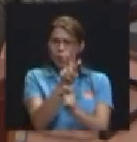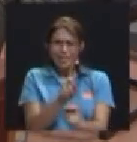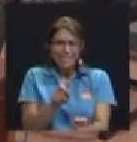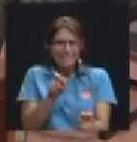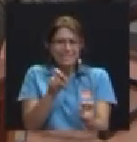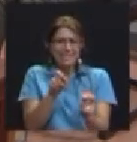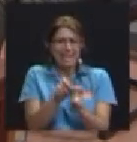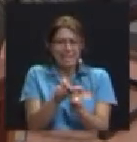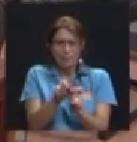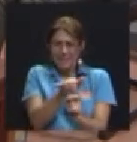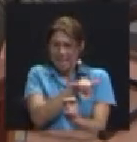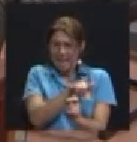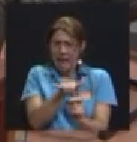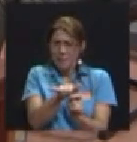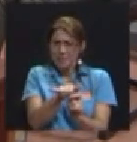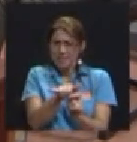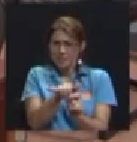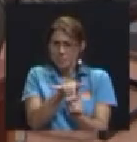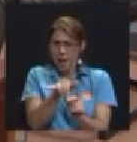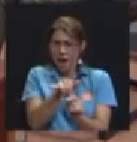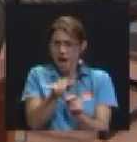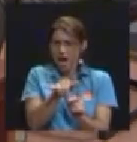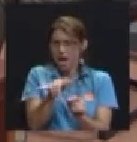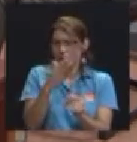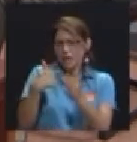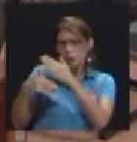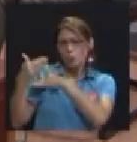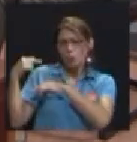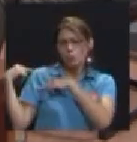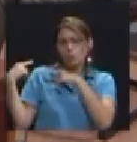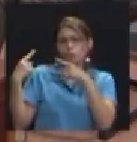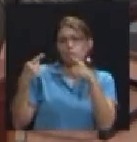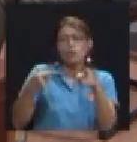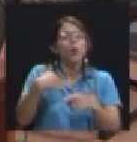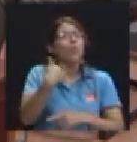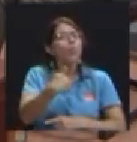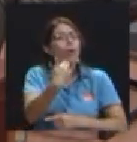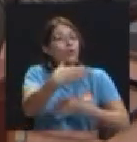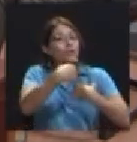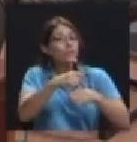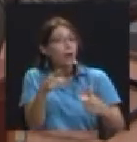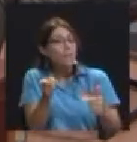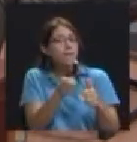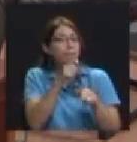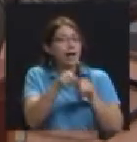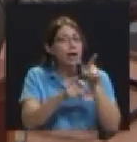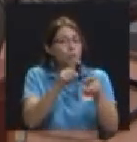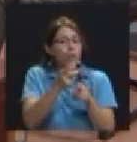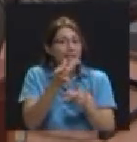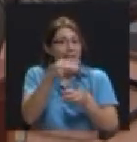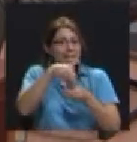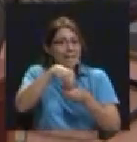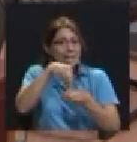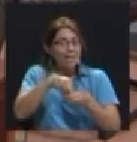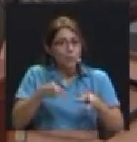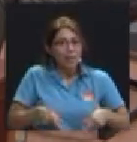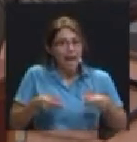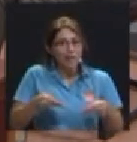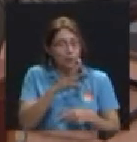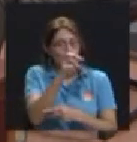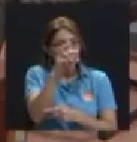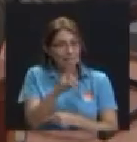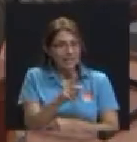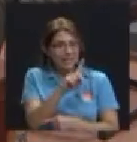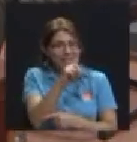tiempo, ¿cuándo se hizo la primera encuesta de ingreso-gasto en Costa Rica? Bueno, muchas gracias por la